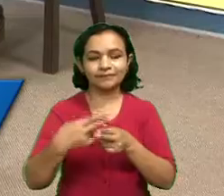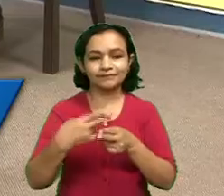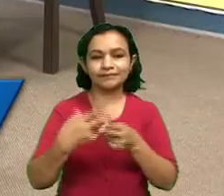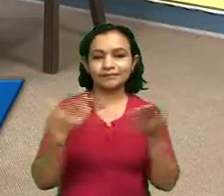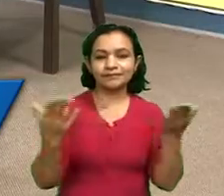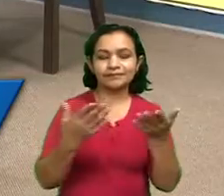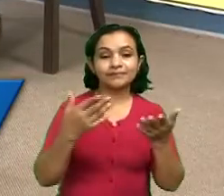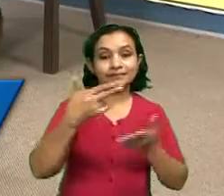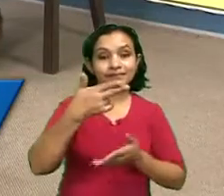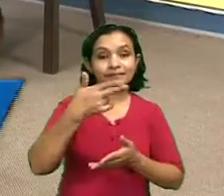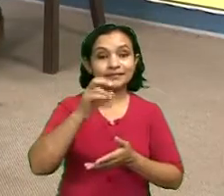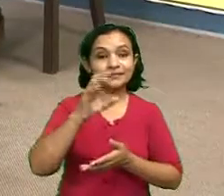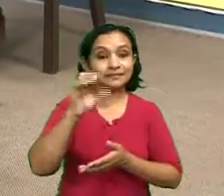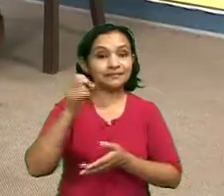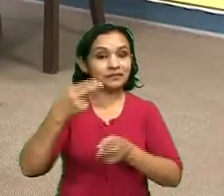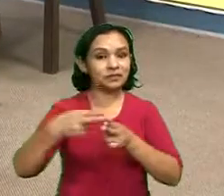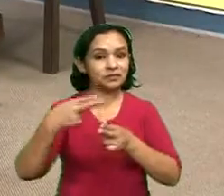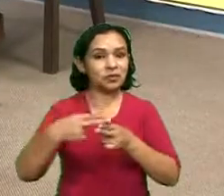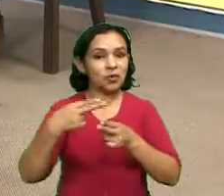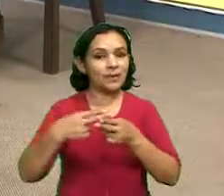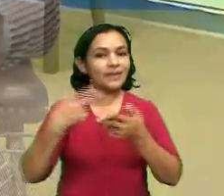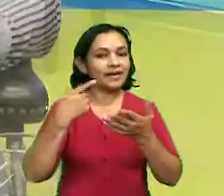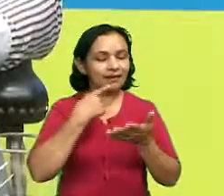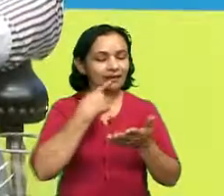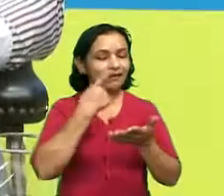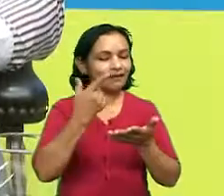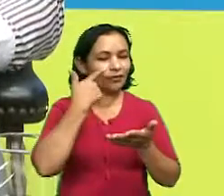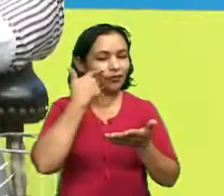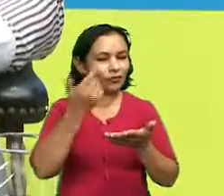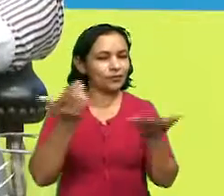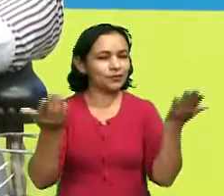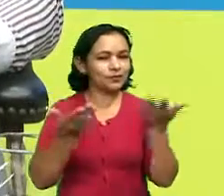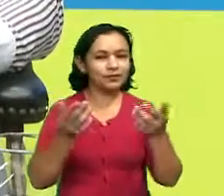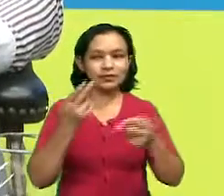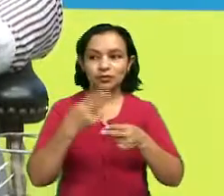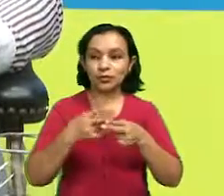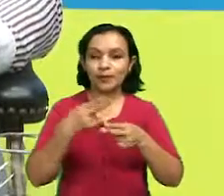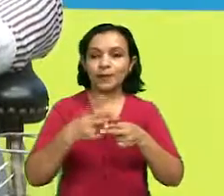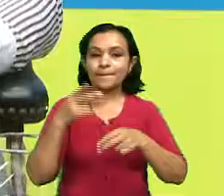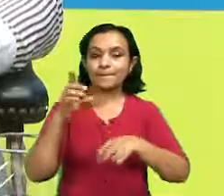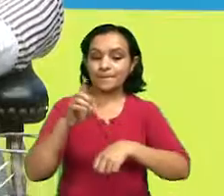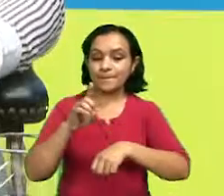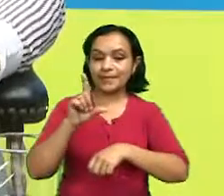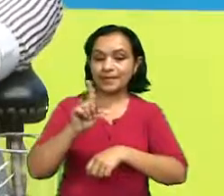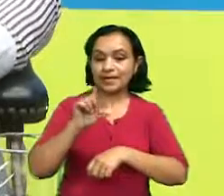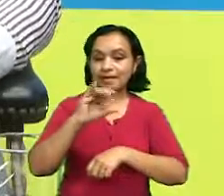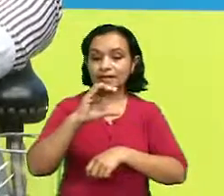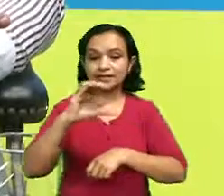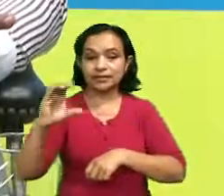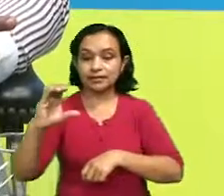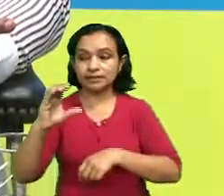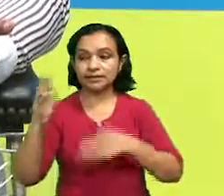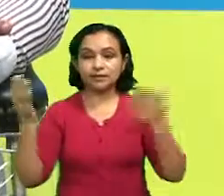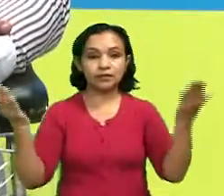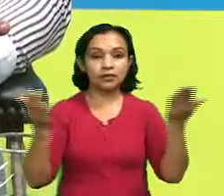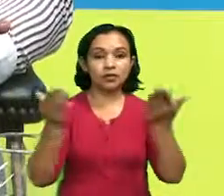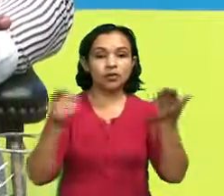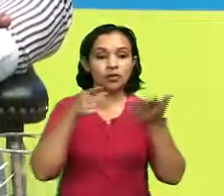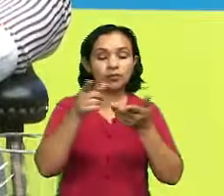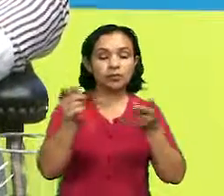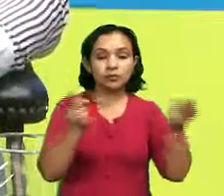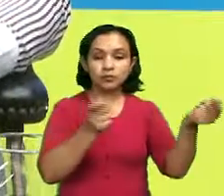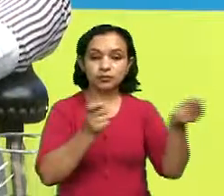ruso? Checo. Checo, ok. Sí. Ya me parecía conocido. Doctora, licenciada, perdón, ¿cómo clasifican ustedes los